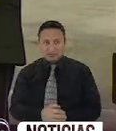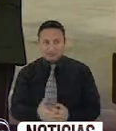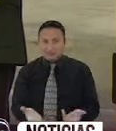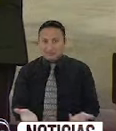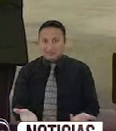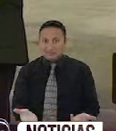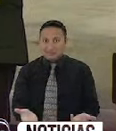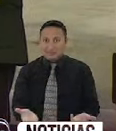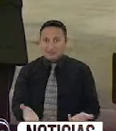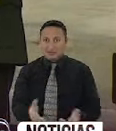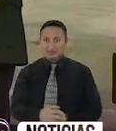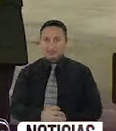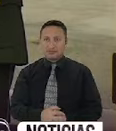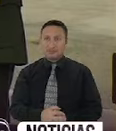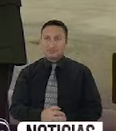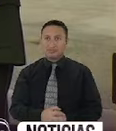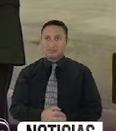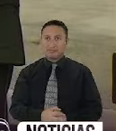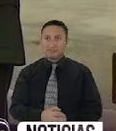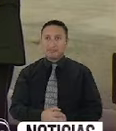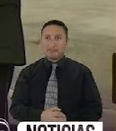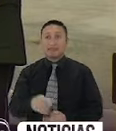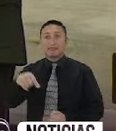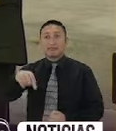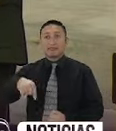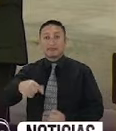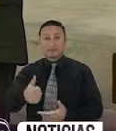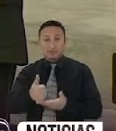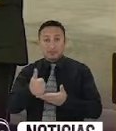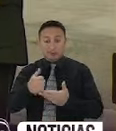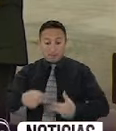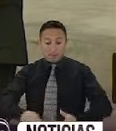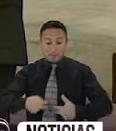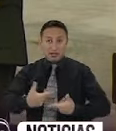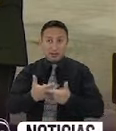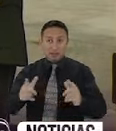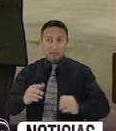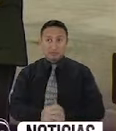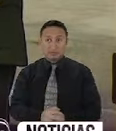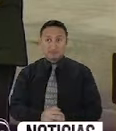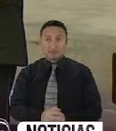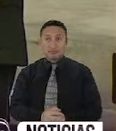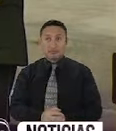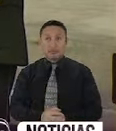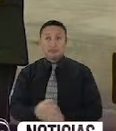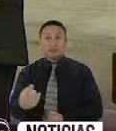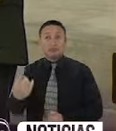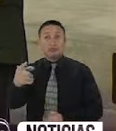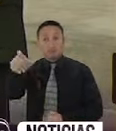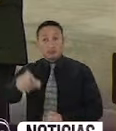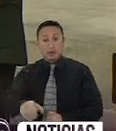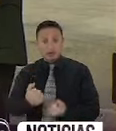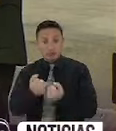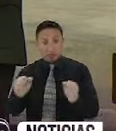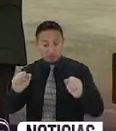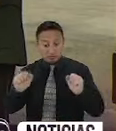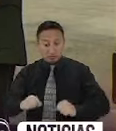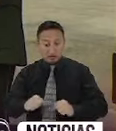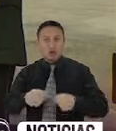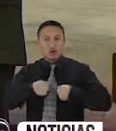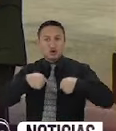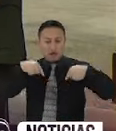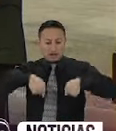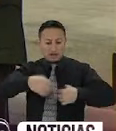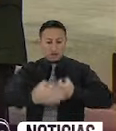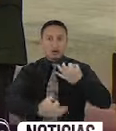me causa risa las vidas que hemos salvado. Por una vida vale estar aquí. Por una vida salvada vale tener que aguantar